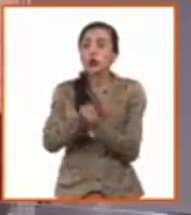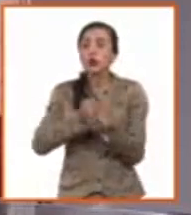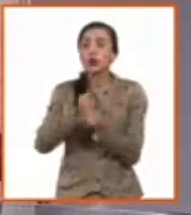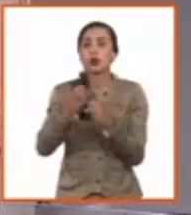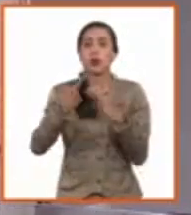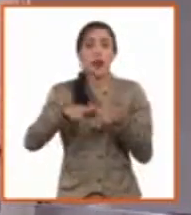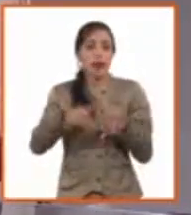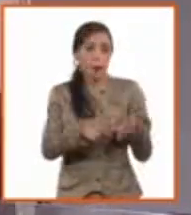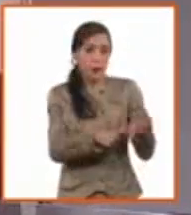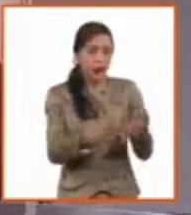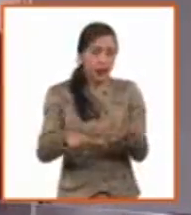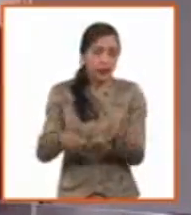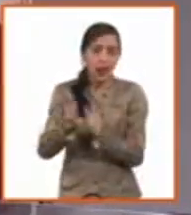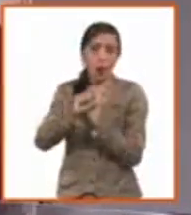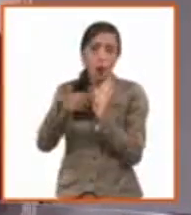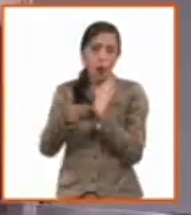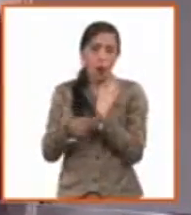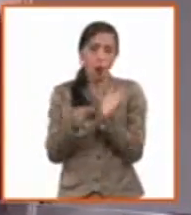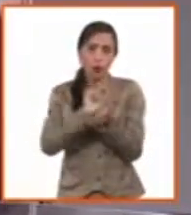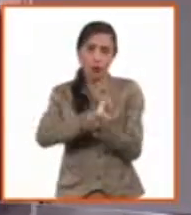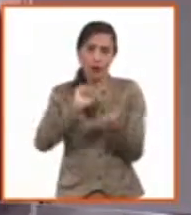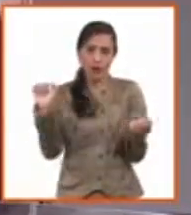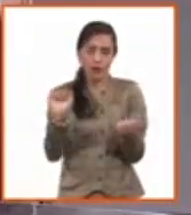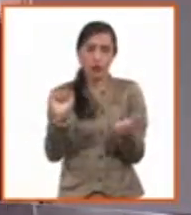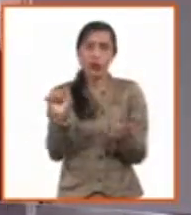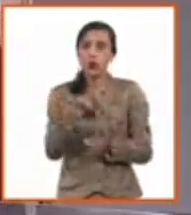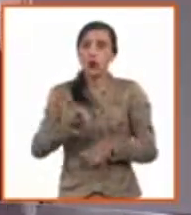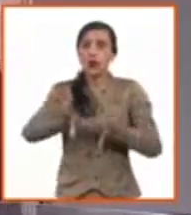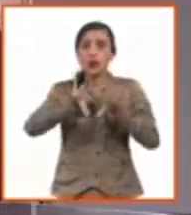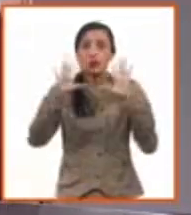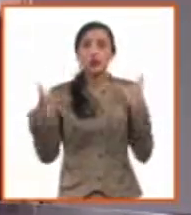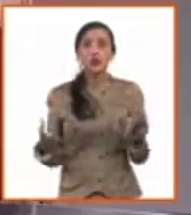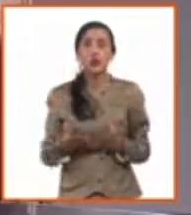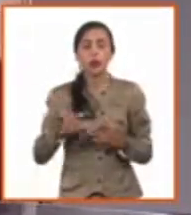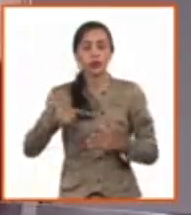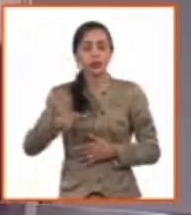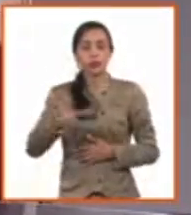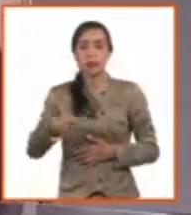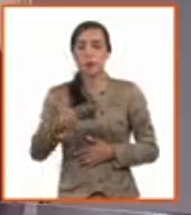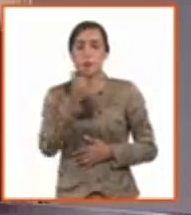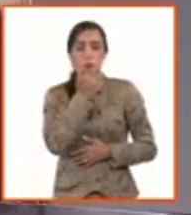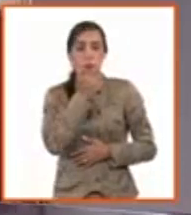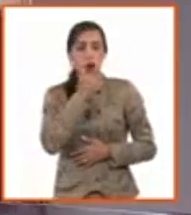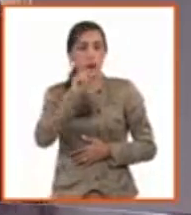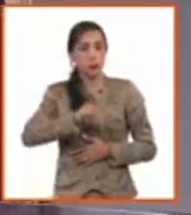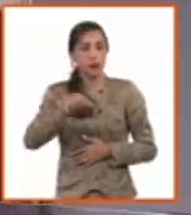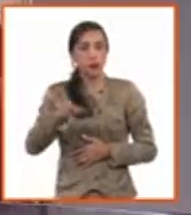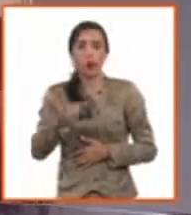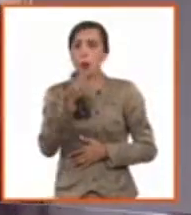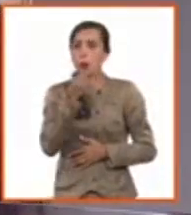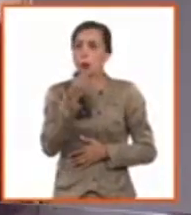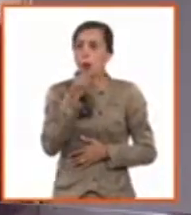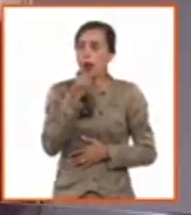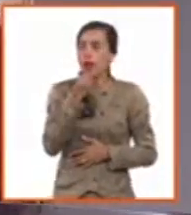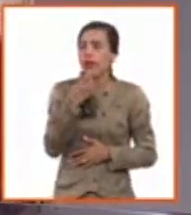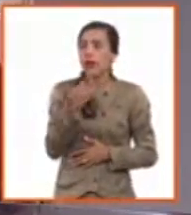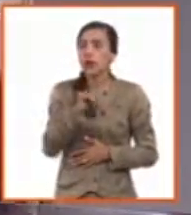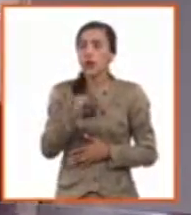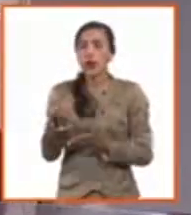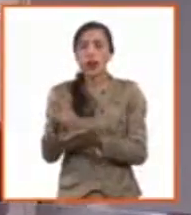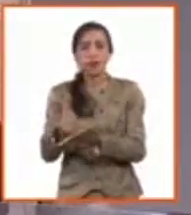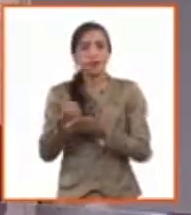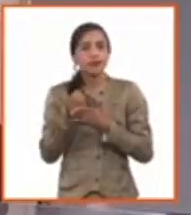uso de herramientas de plataformas de código abierto para que de esta manera podamos cada vez más contar con mayor y